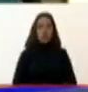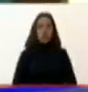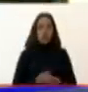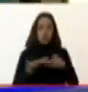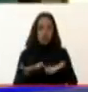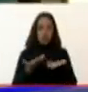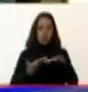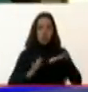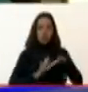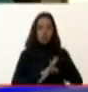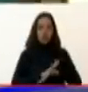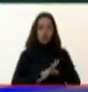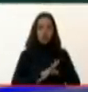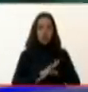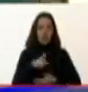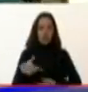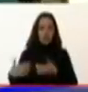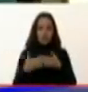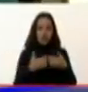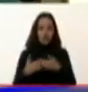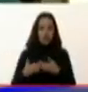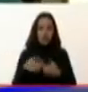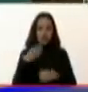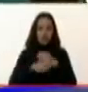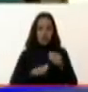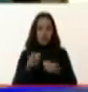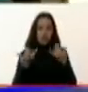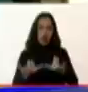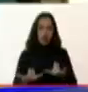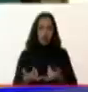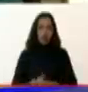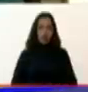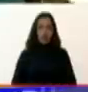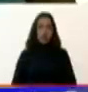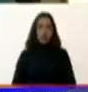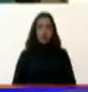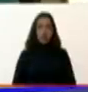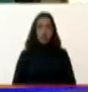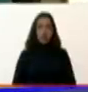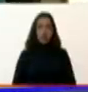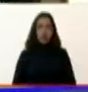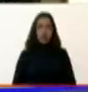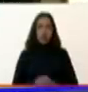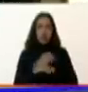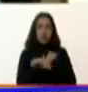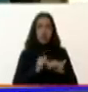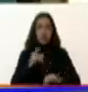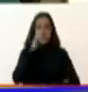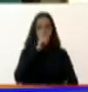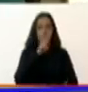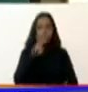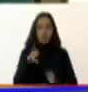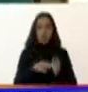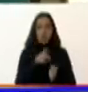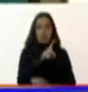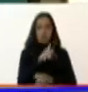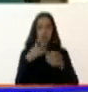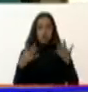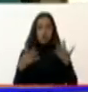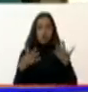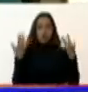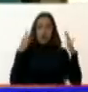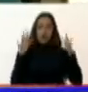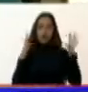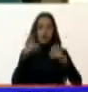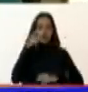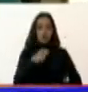apreciación de esta batalla que estamos dando en este momento, en el marco del final del año 2019. Un aplauso a este gran